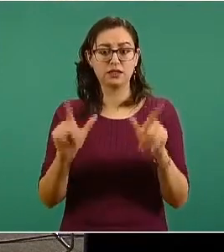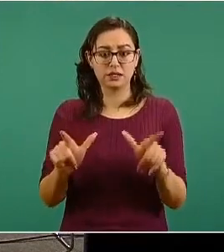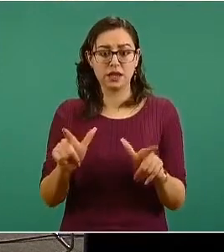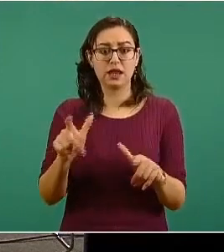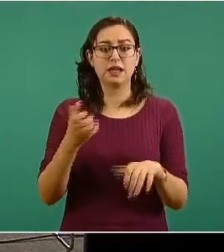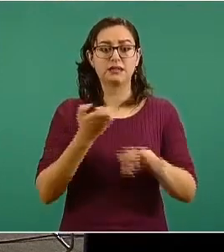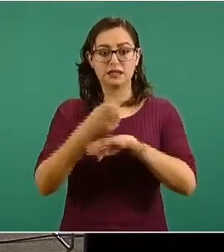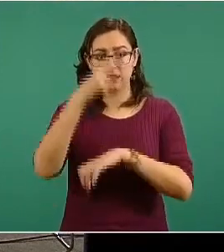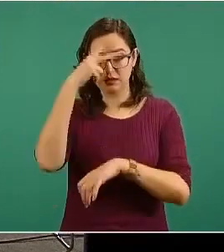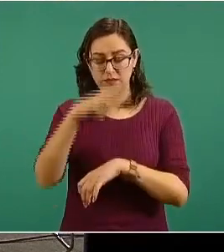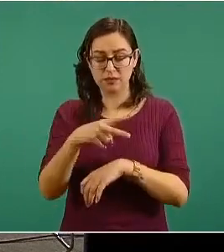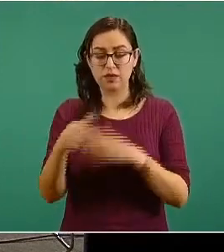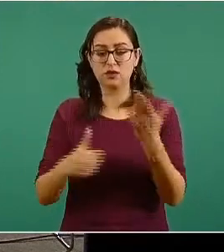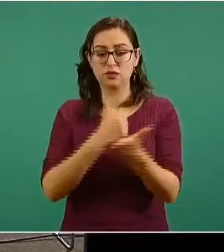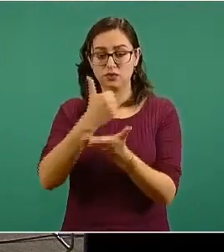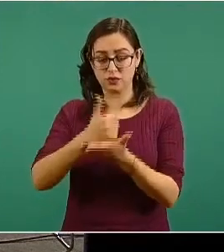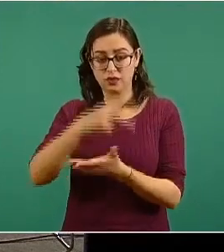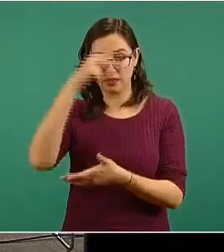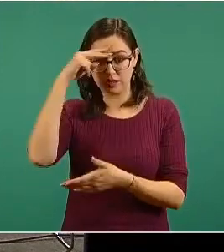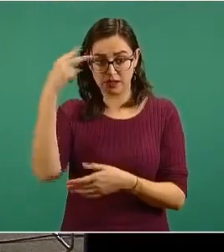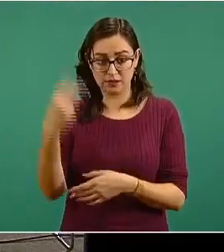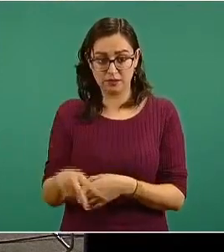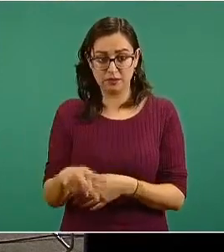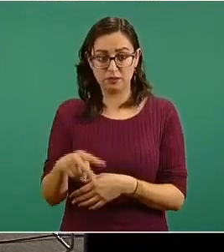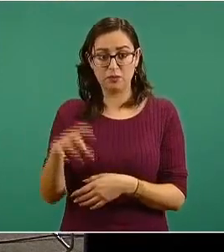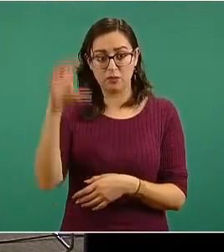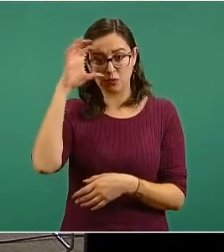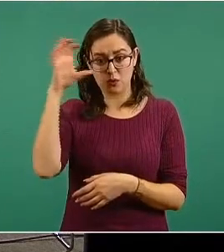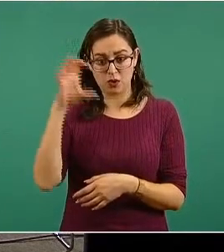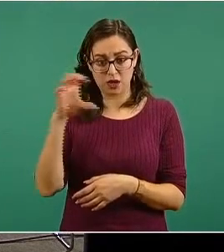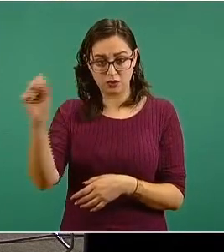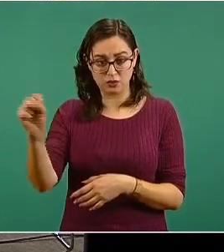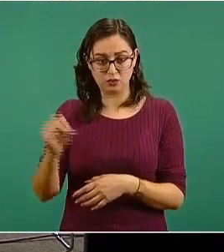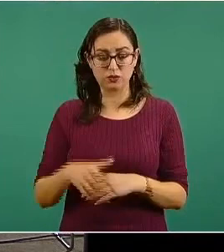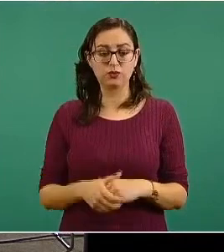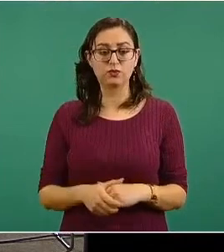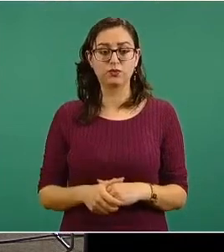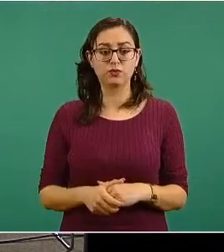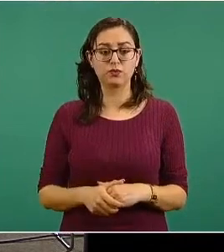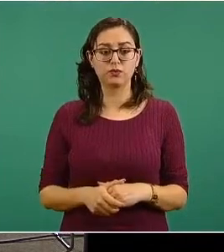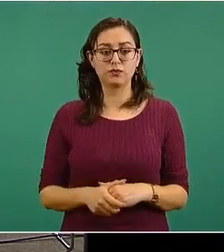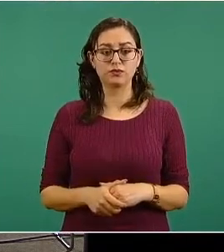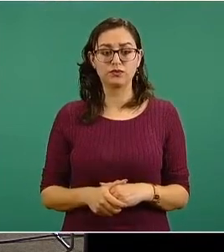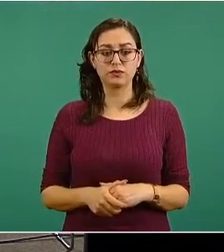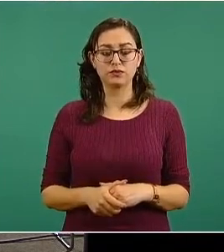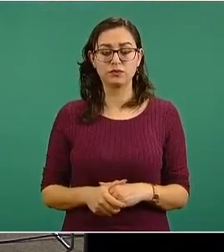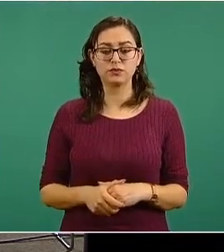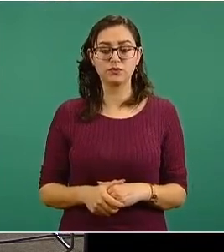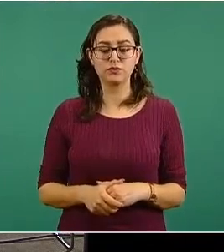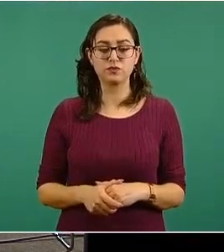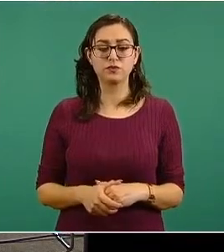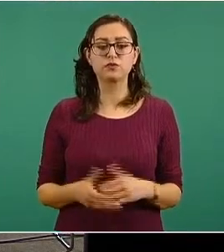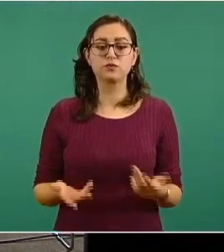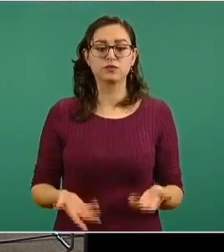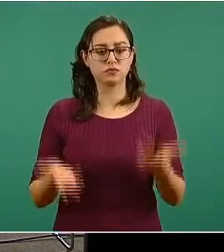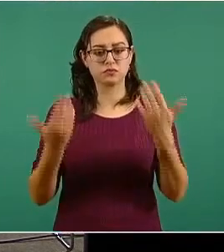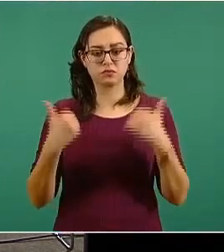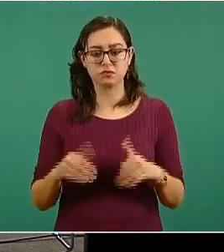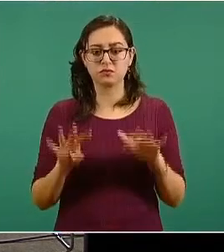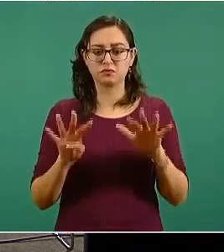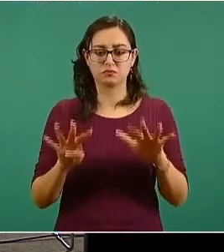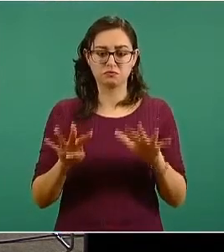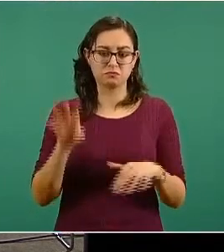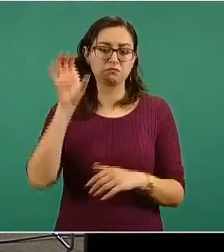México, Ciudad de México y Morelos. Los 19 restantes están en naranja.